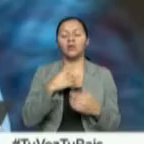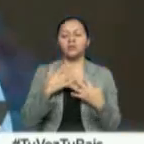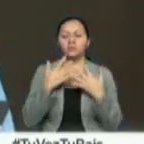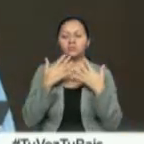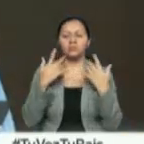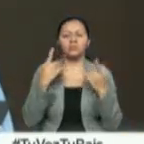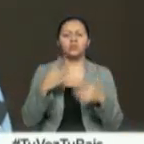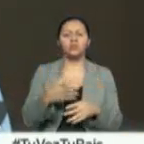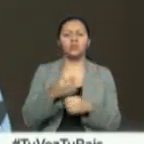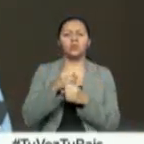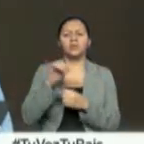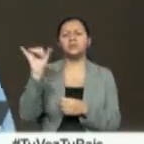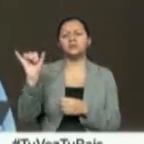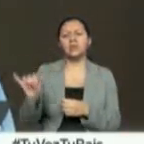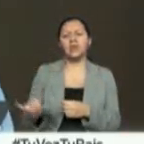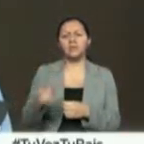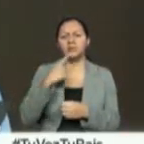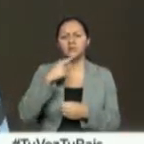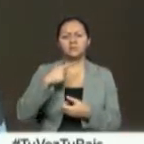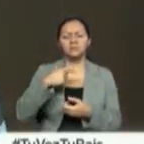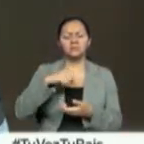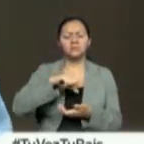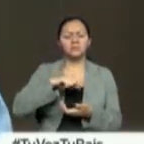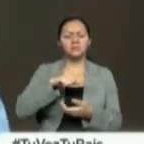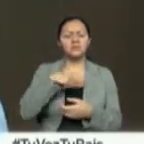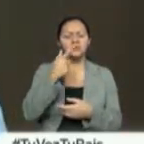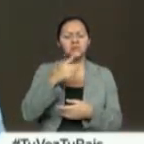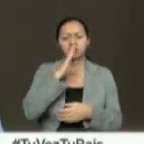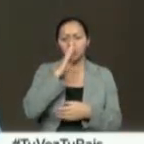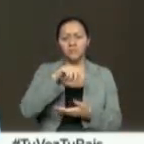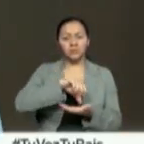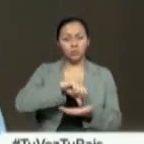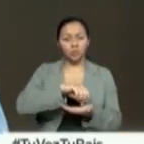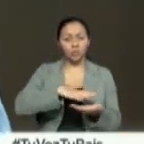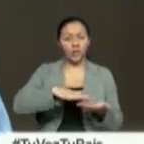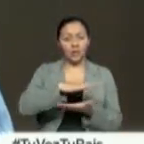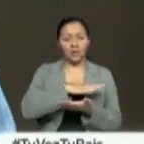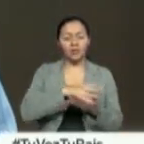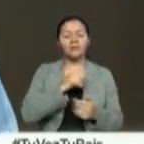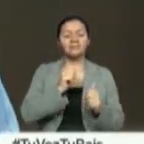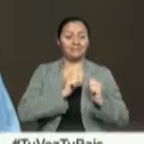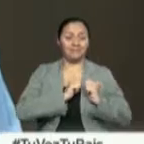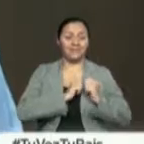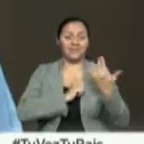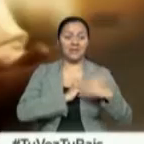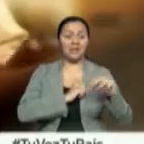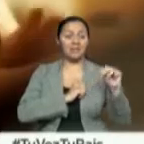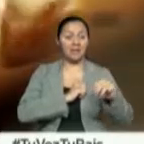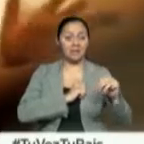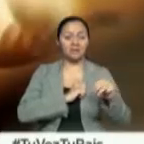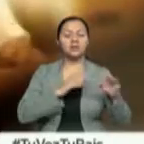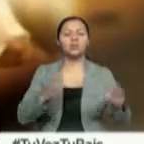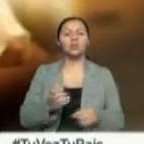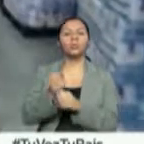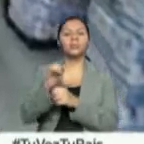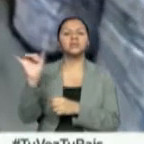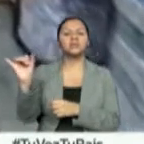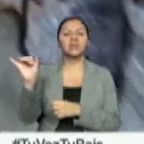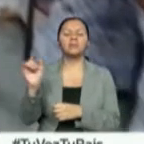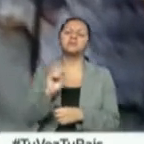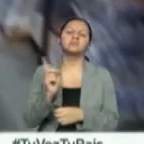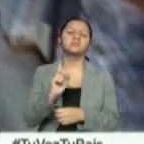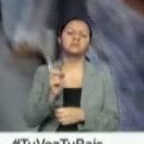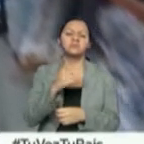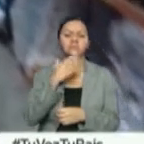estoy hablando de las capitales de las provincias pero también podemos decir de cada uno de los cantones la